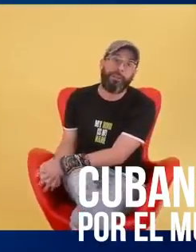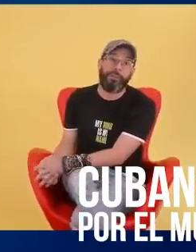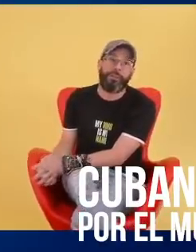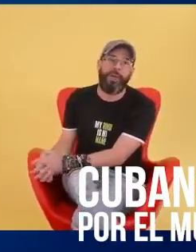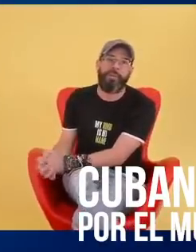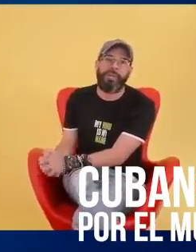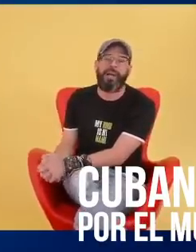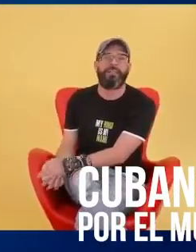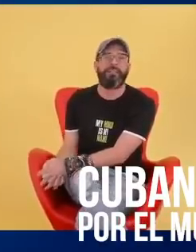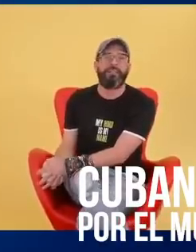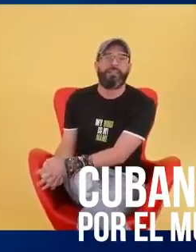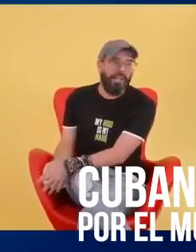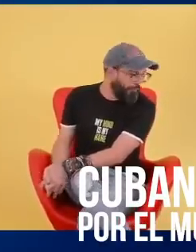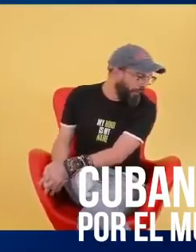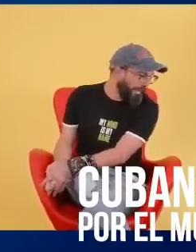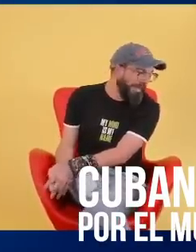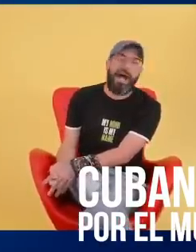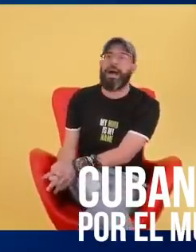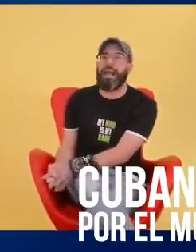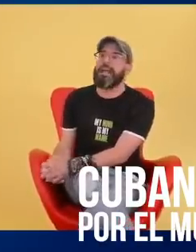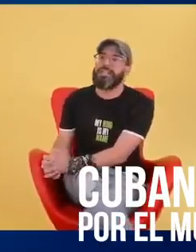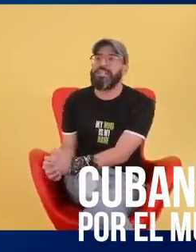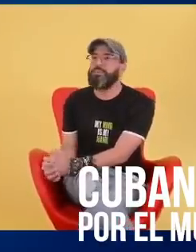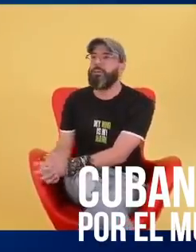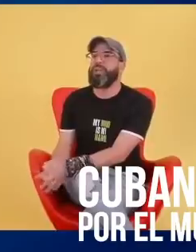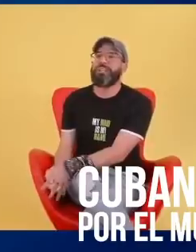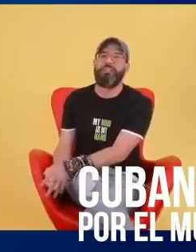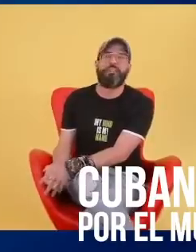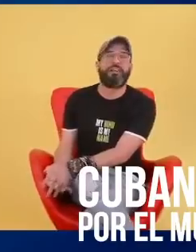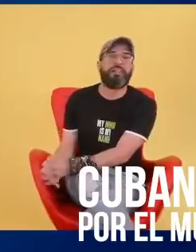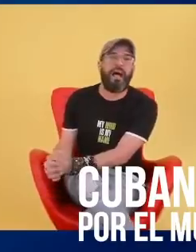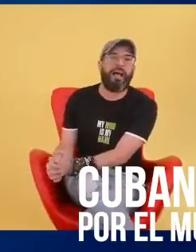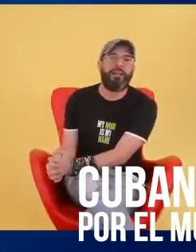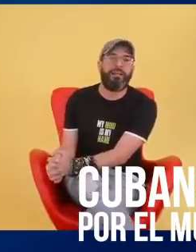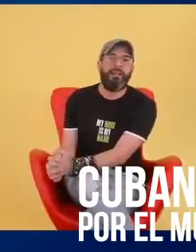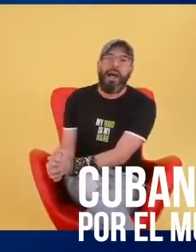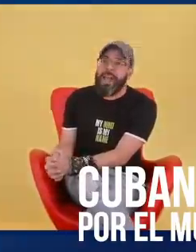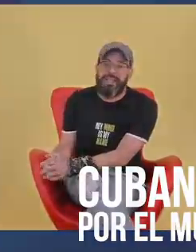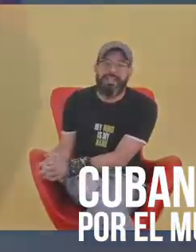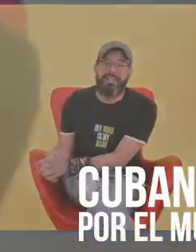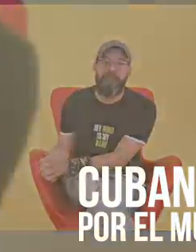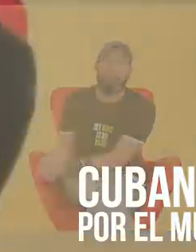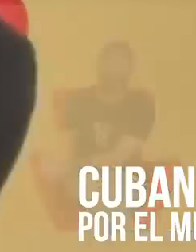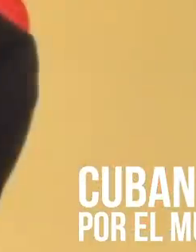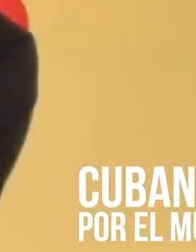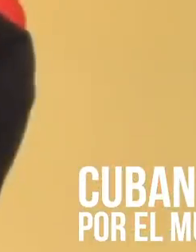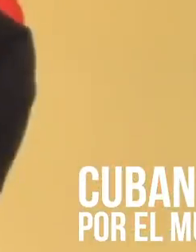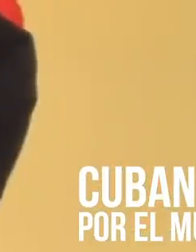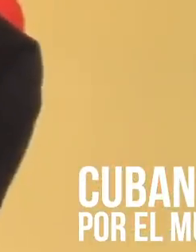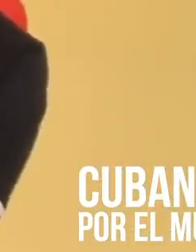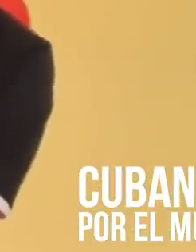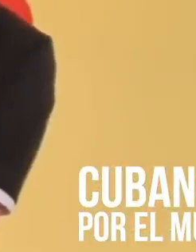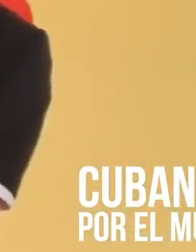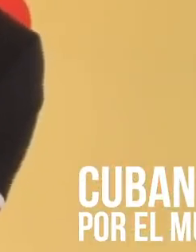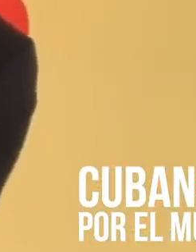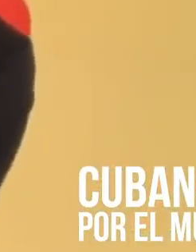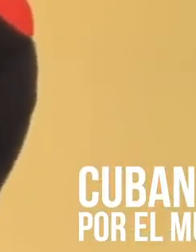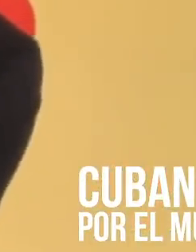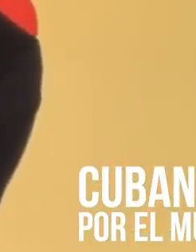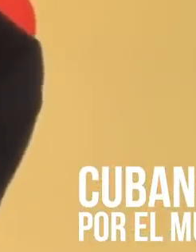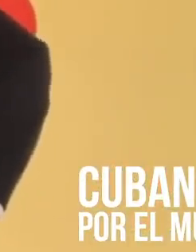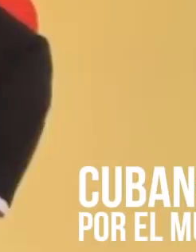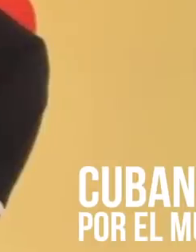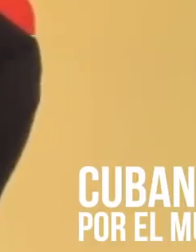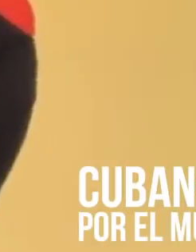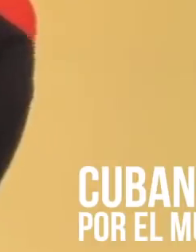los nietos todavía, de los familiares, ahí sí vamos a desinfectar, ahí sí vamos a trabajar, porque ahí todavía tiene